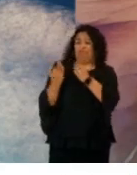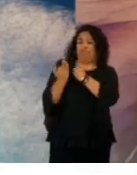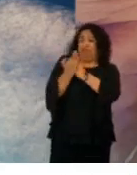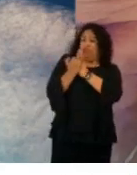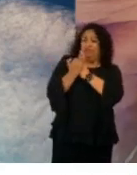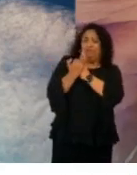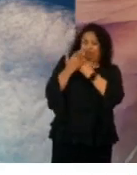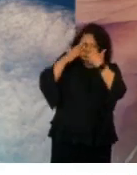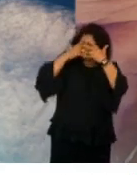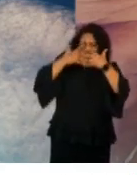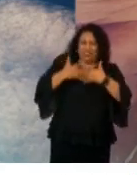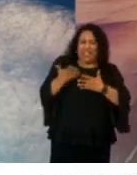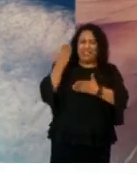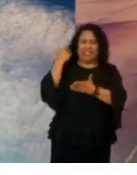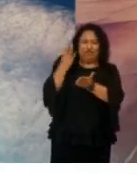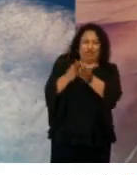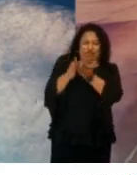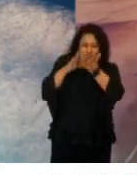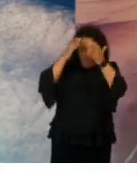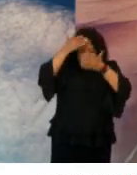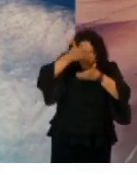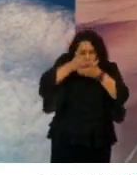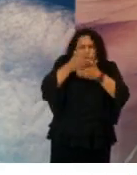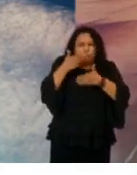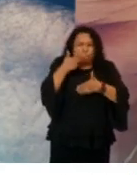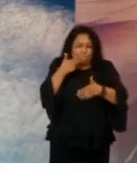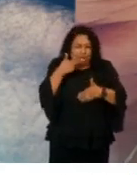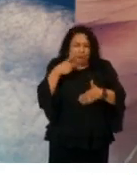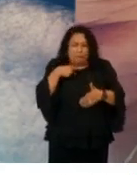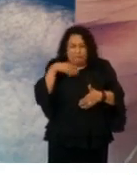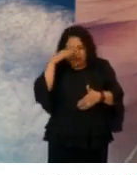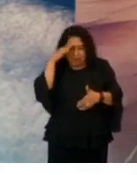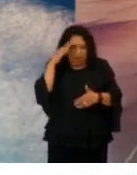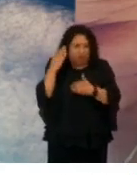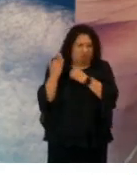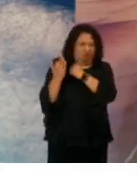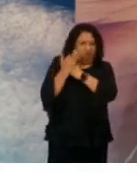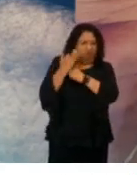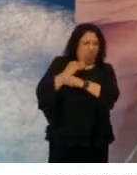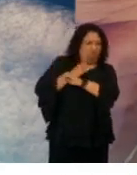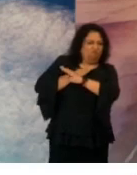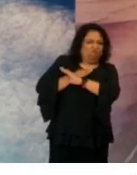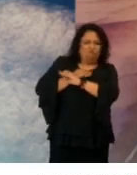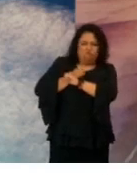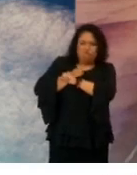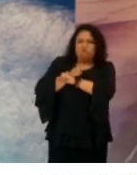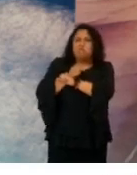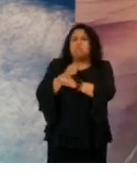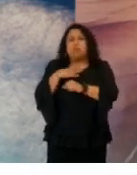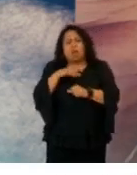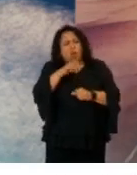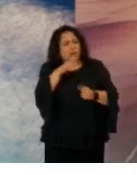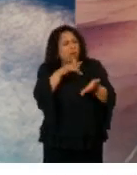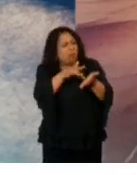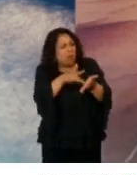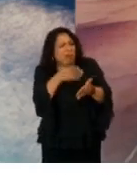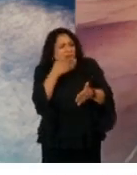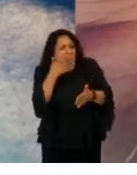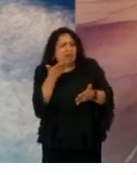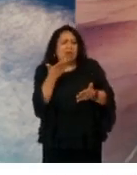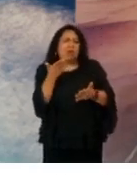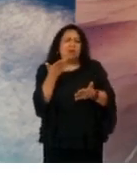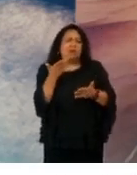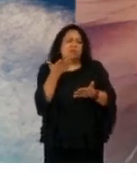parece de estas que utilizaban los caballeros de la mesa redonda del rey Arturo, completa, y sobre todo si está bien financiada y hay un buen